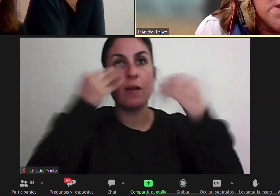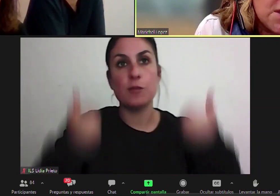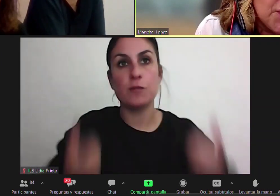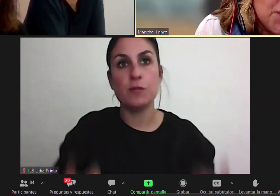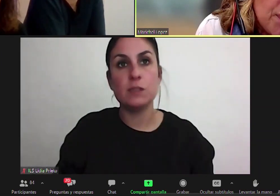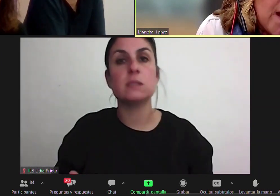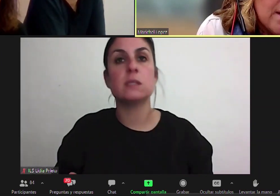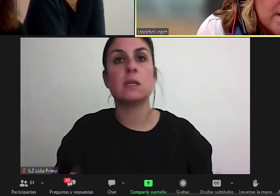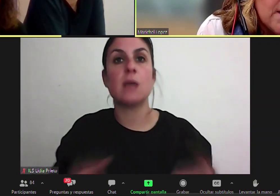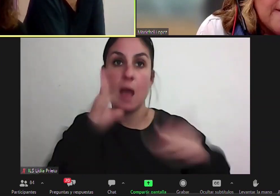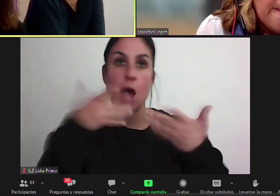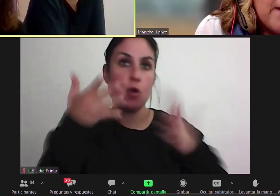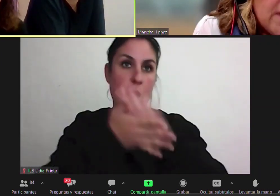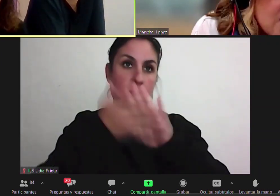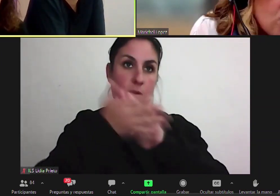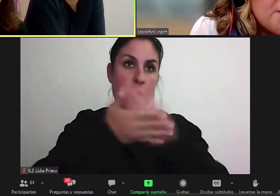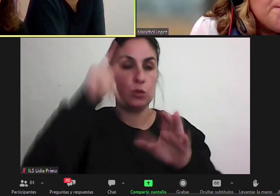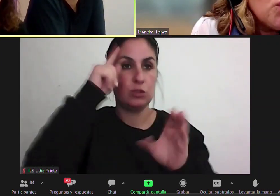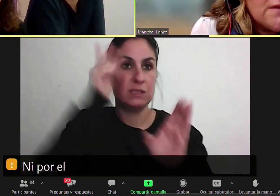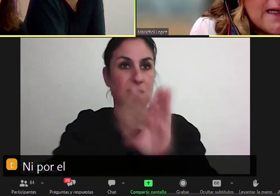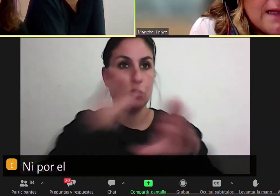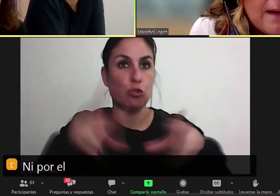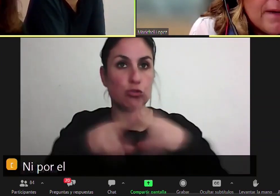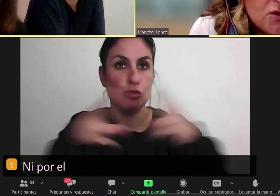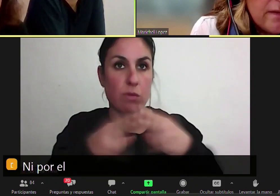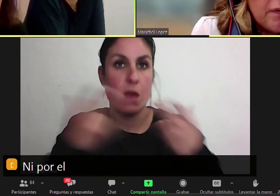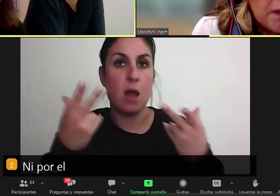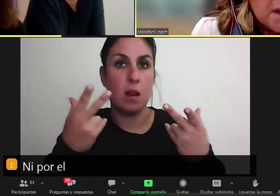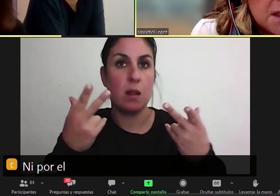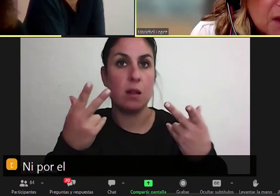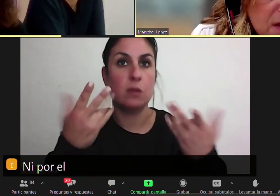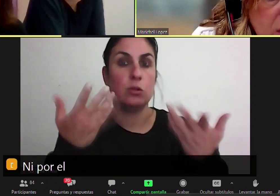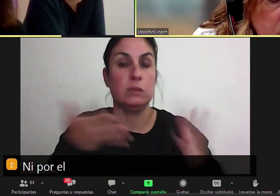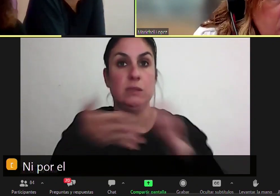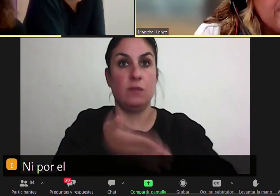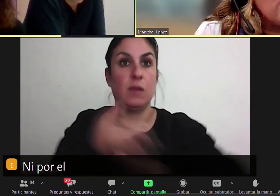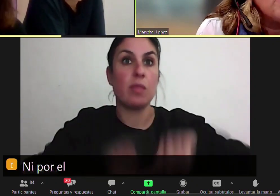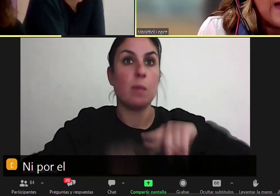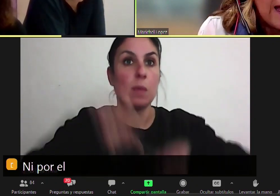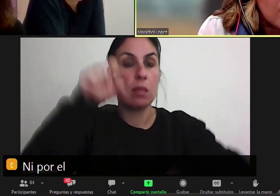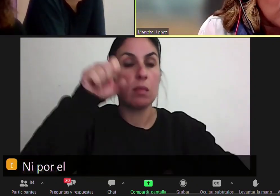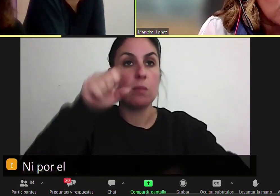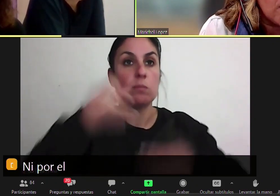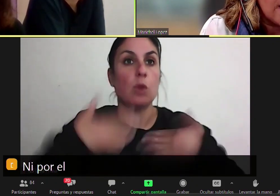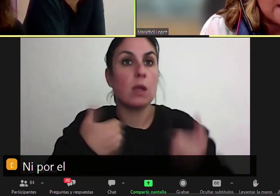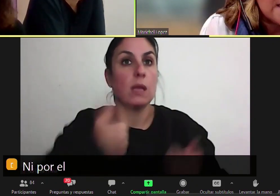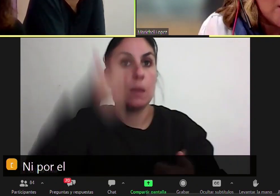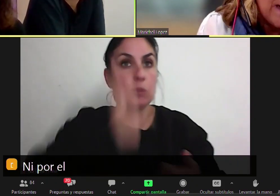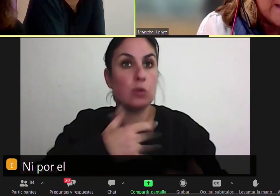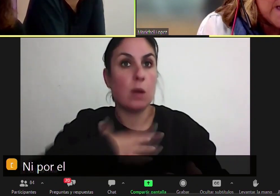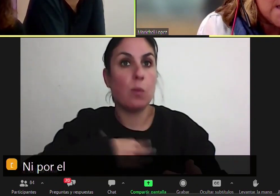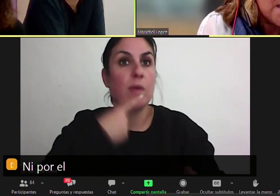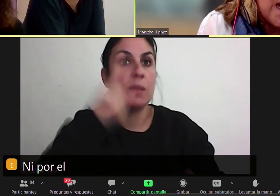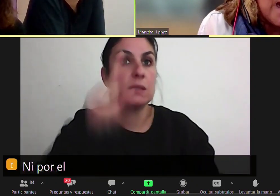mismo, psicosocial. Claro. Hay que tener, esto es voluntad de la persona decir sí o no, pero claro. A lo mejor si